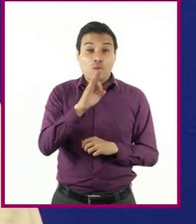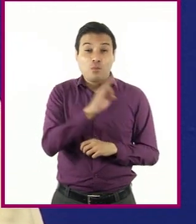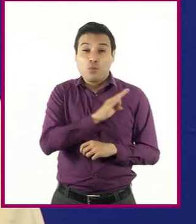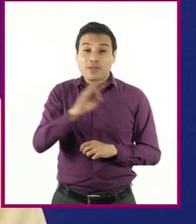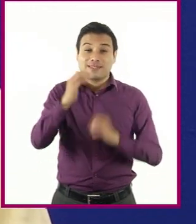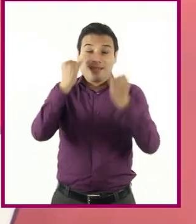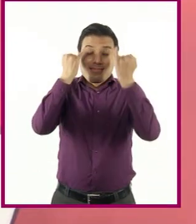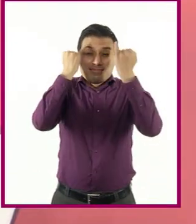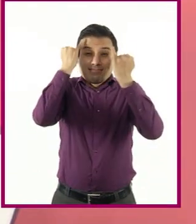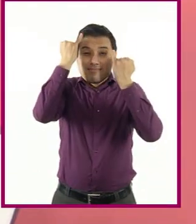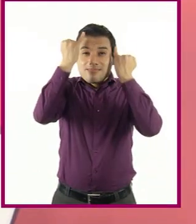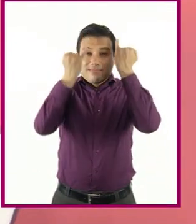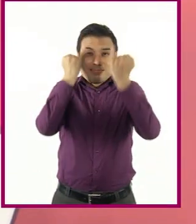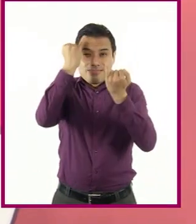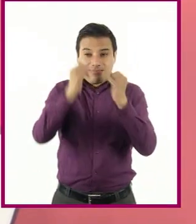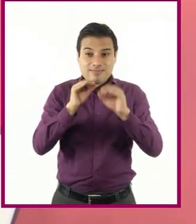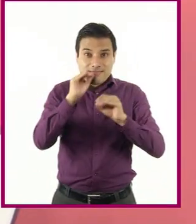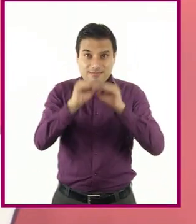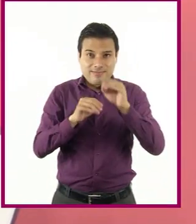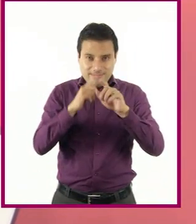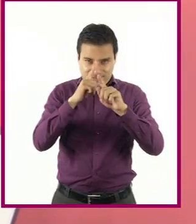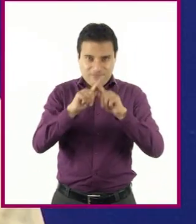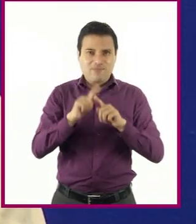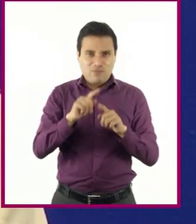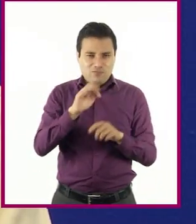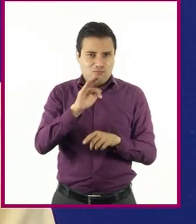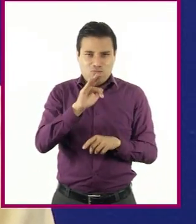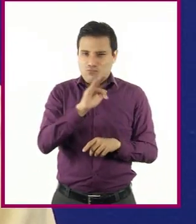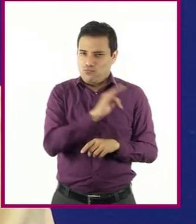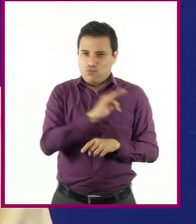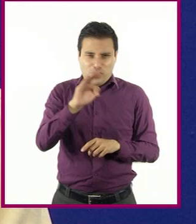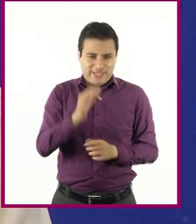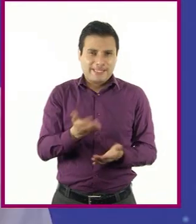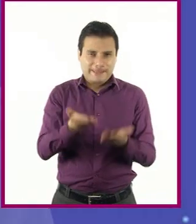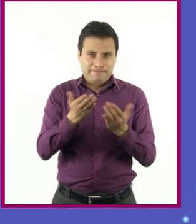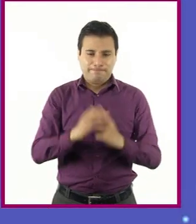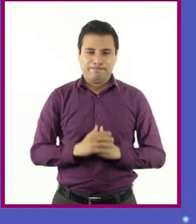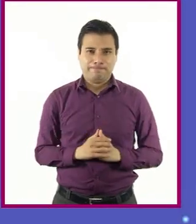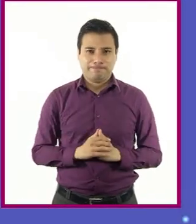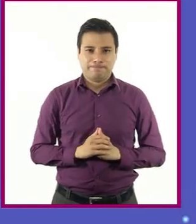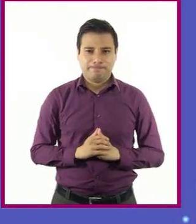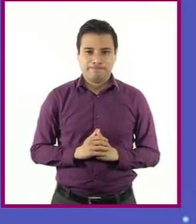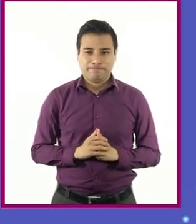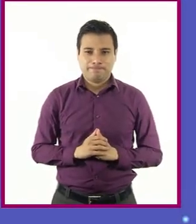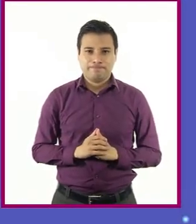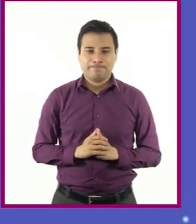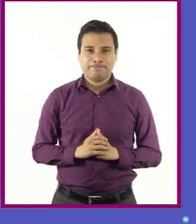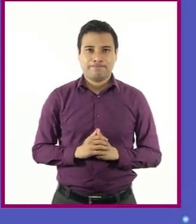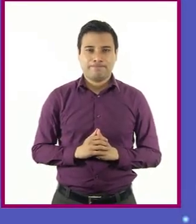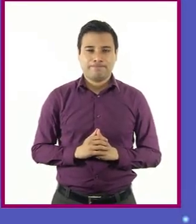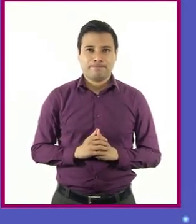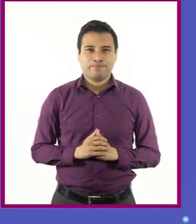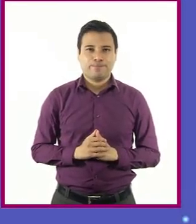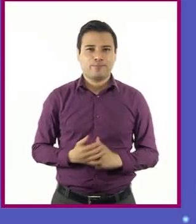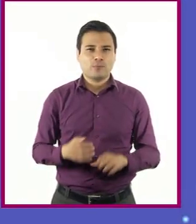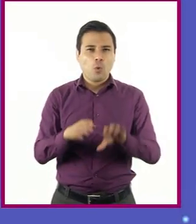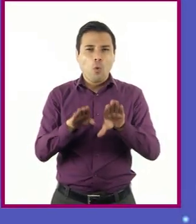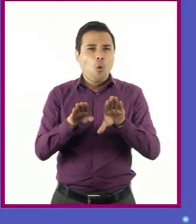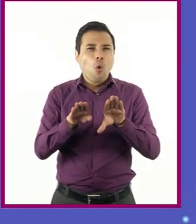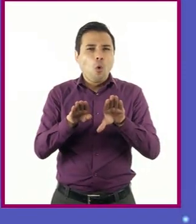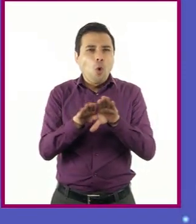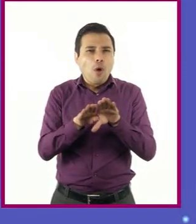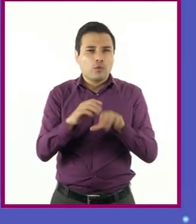lo que conocemos. Entre más ingredientes tengamos, más rica será nuestra solución. ¿Cómo consideras que se llega a